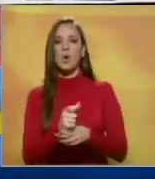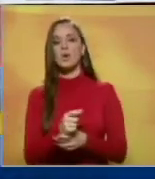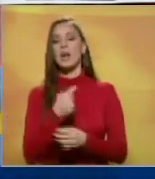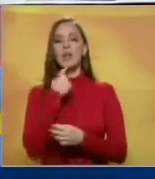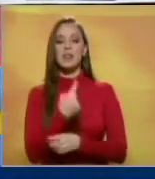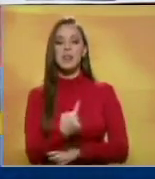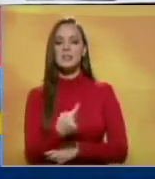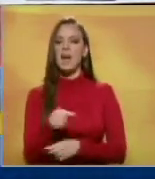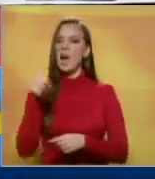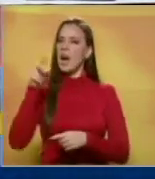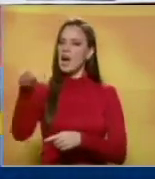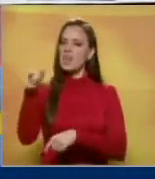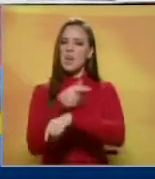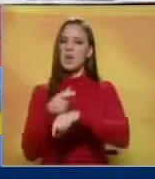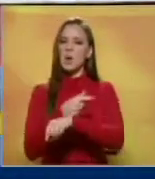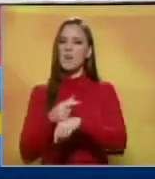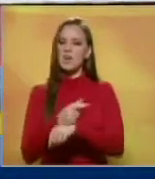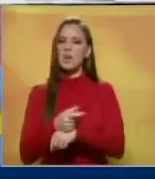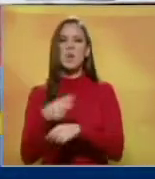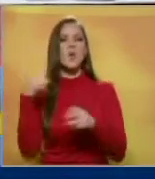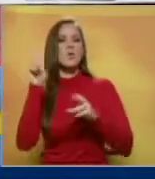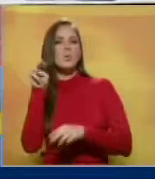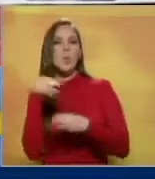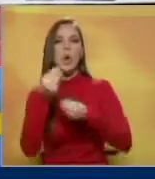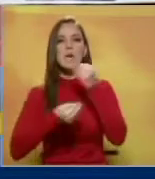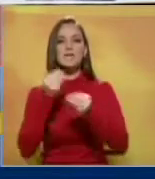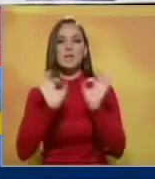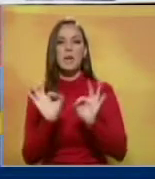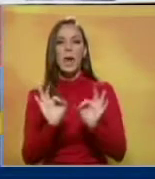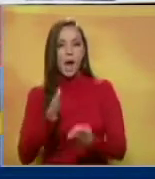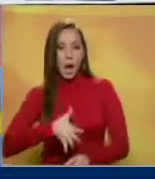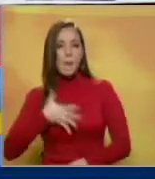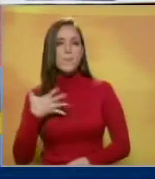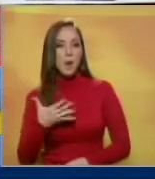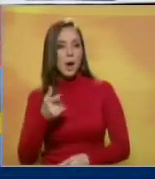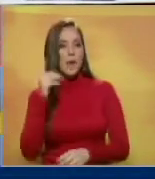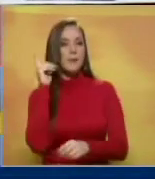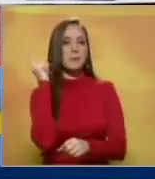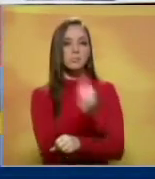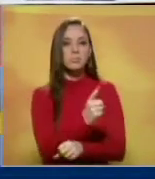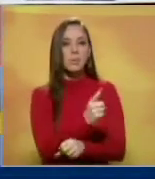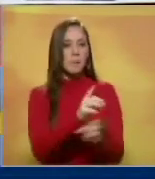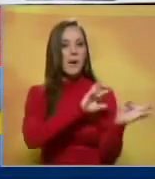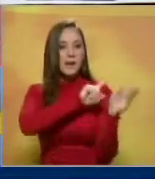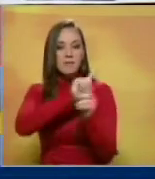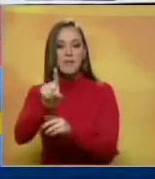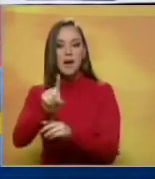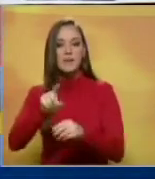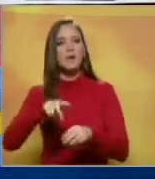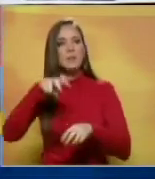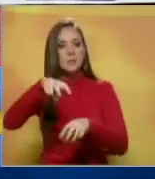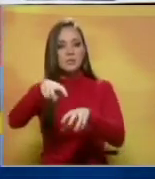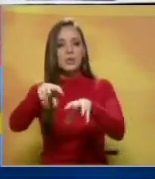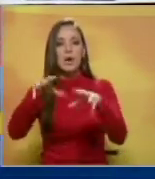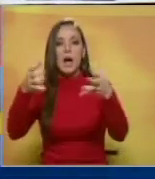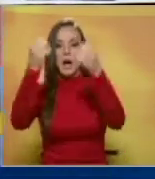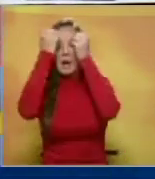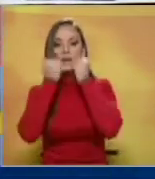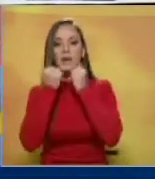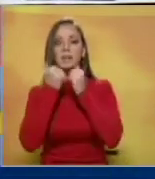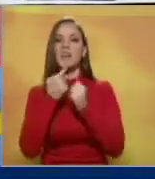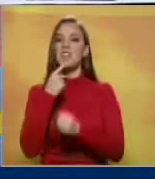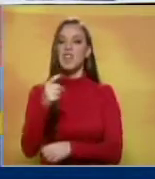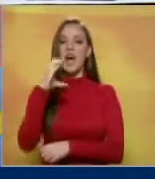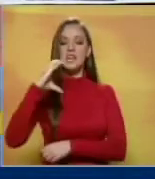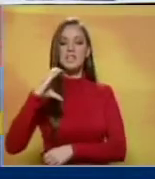brigada en 6 excepto el día para que vayan a charly pierna con la banda para que cuando regresen de alzheimer se